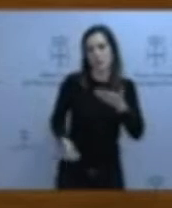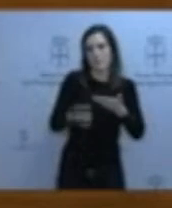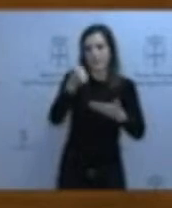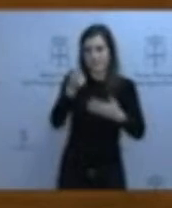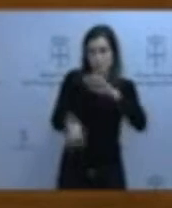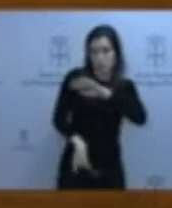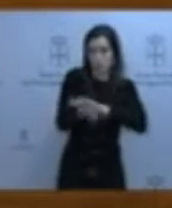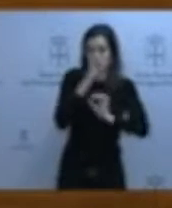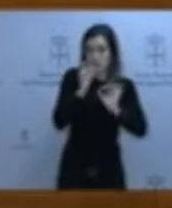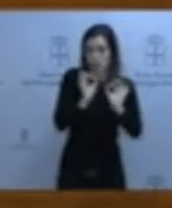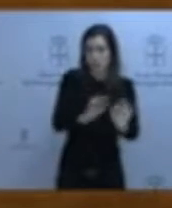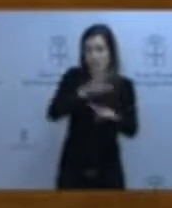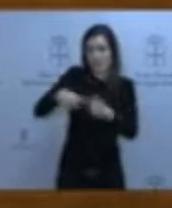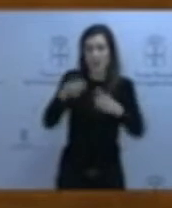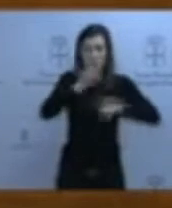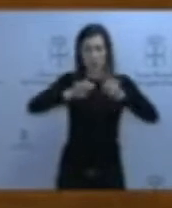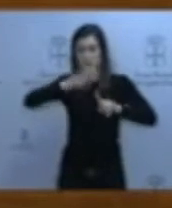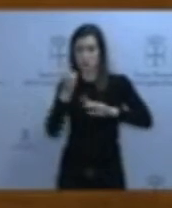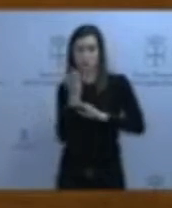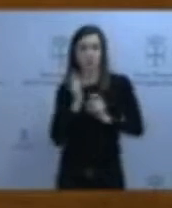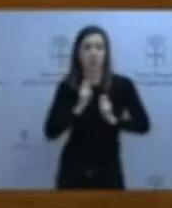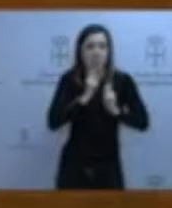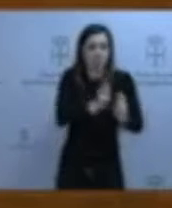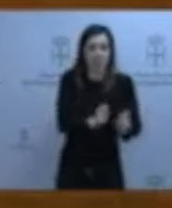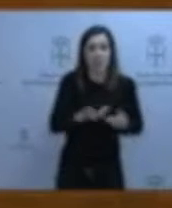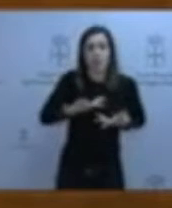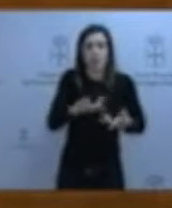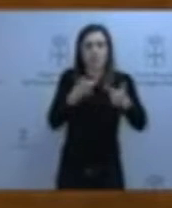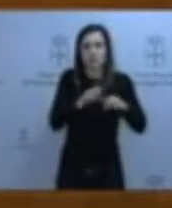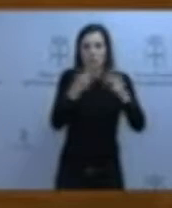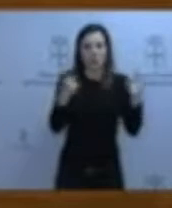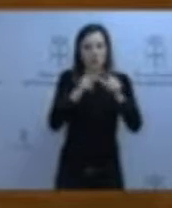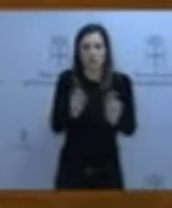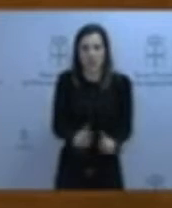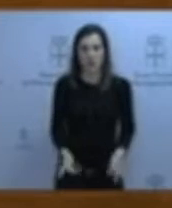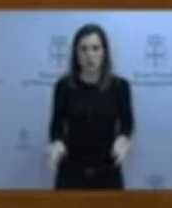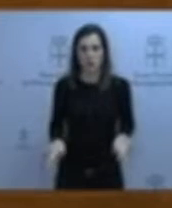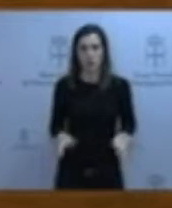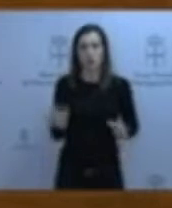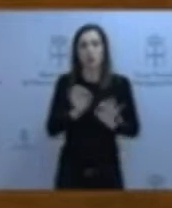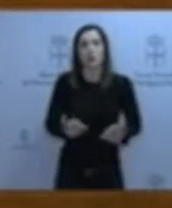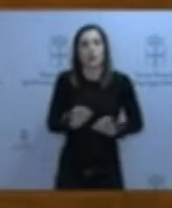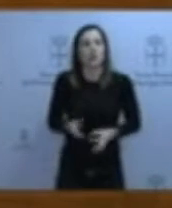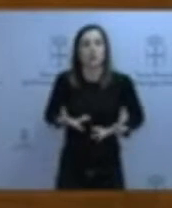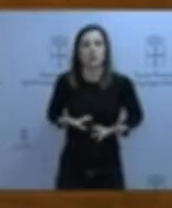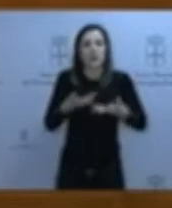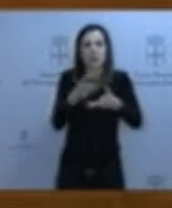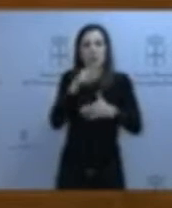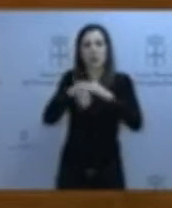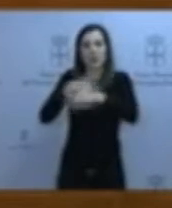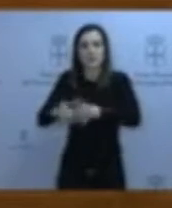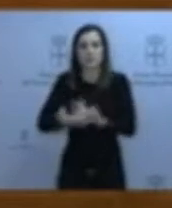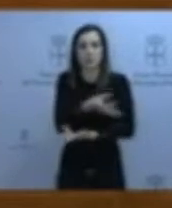otra serie de problemas que, desde luego, no ayudan para nada al sector público asturiano, ni ayudan para nada a llevar una buena gestión de los